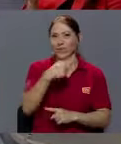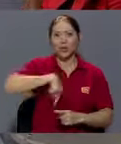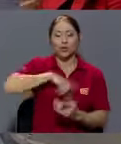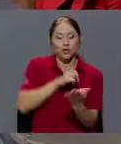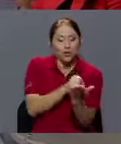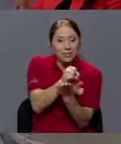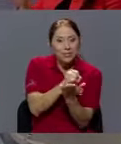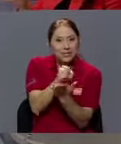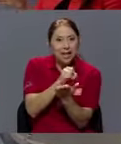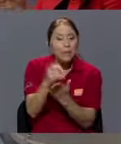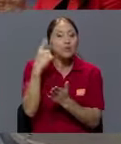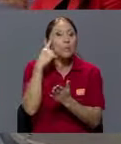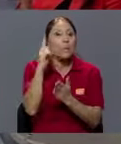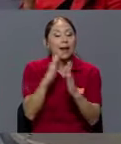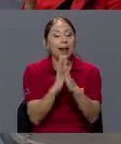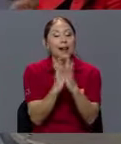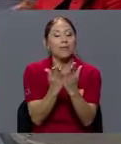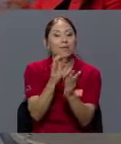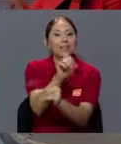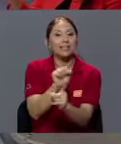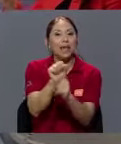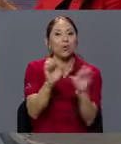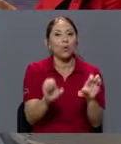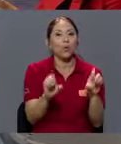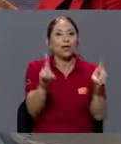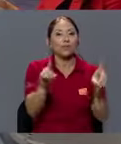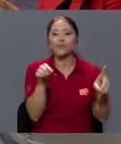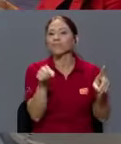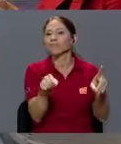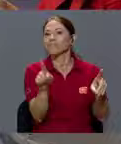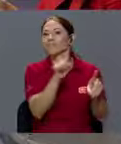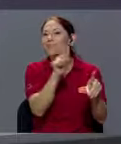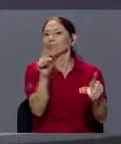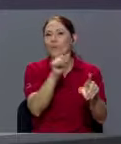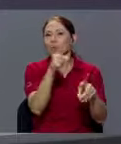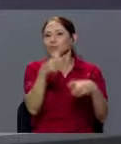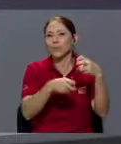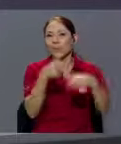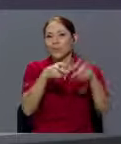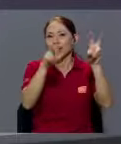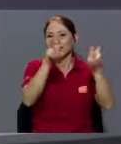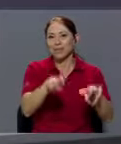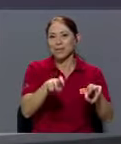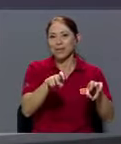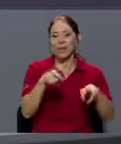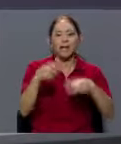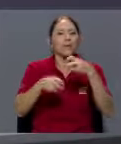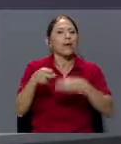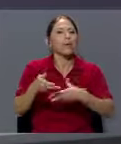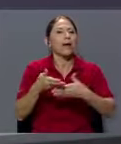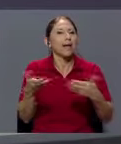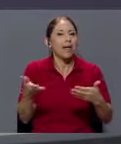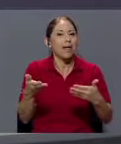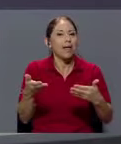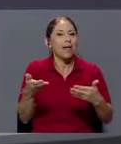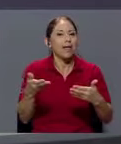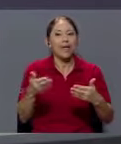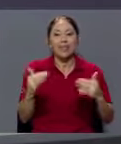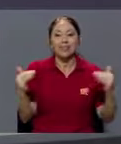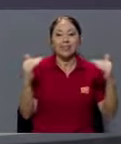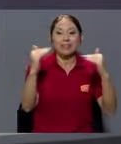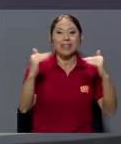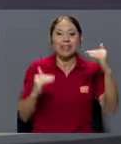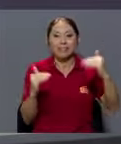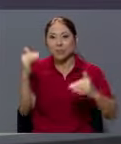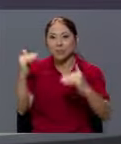estado de la educación no nos permiten llegar a esa conclusión. O sea, el problema no es el examen, el problema, las desigualdades están